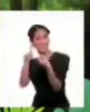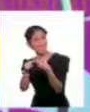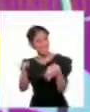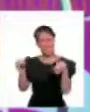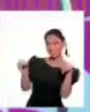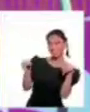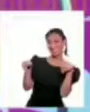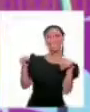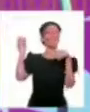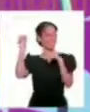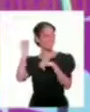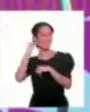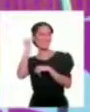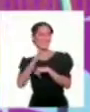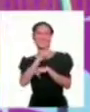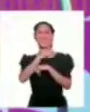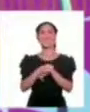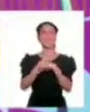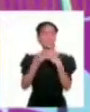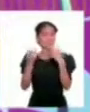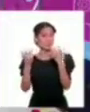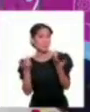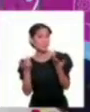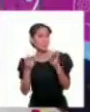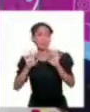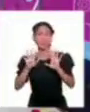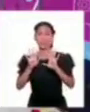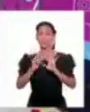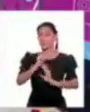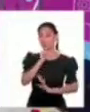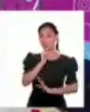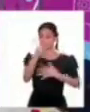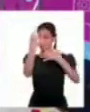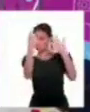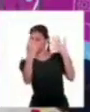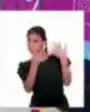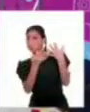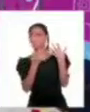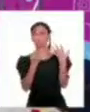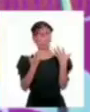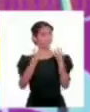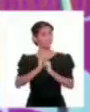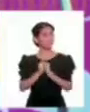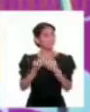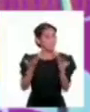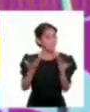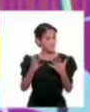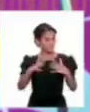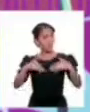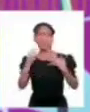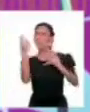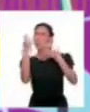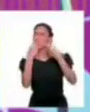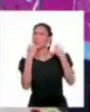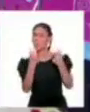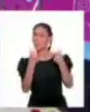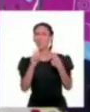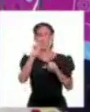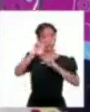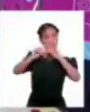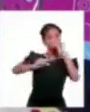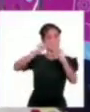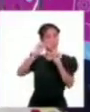sueños. Así es, Olinda. Aunque todavía queda mucho por hacer. Lo bueno es que se ha